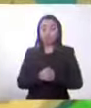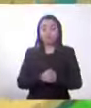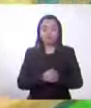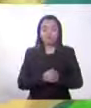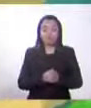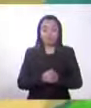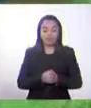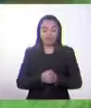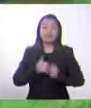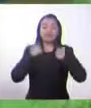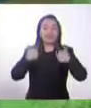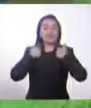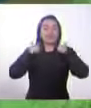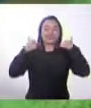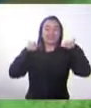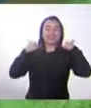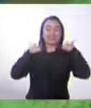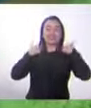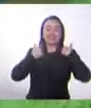¡Sí!